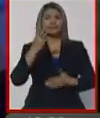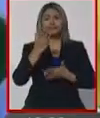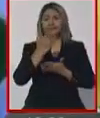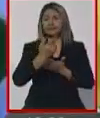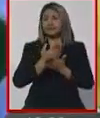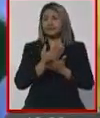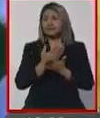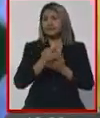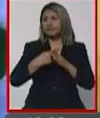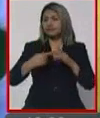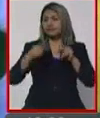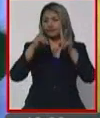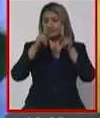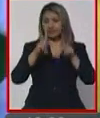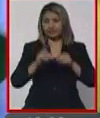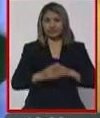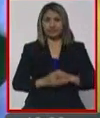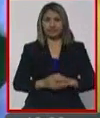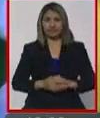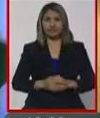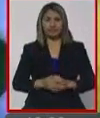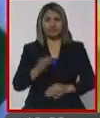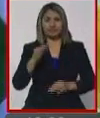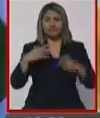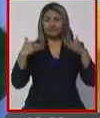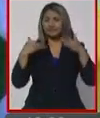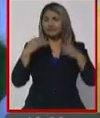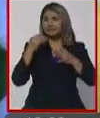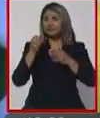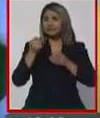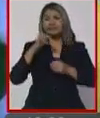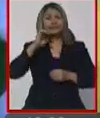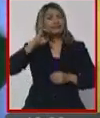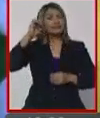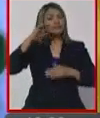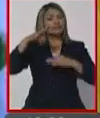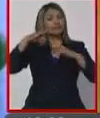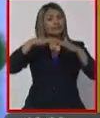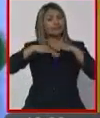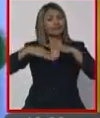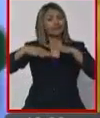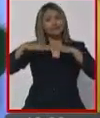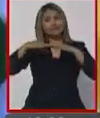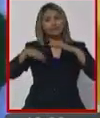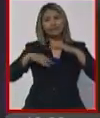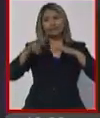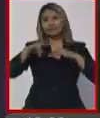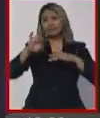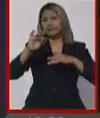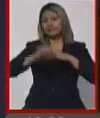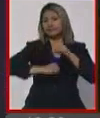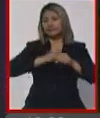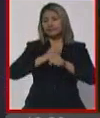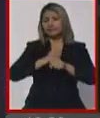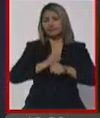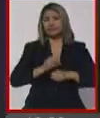de la pena a personas, es decir, a menores de 28 años de edad.